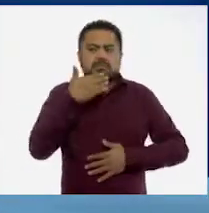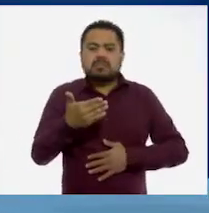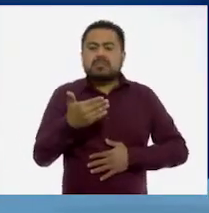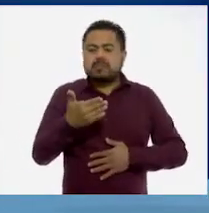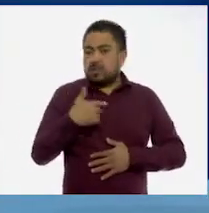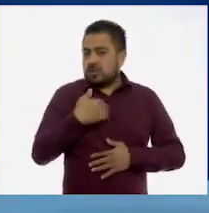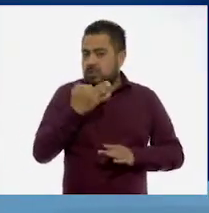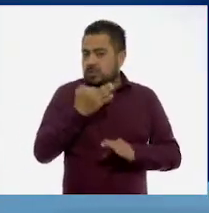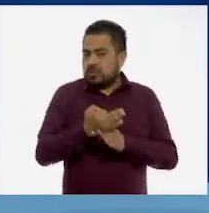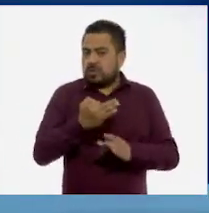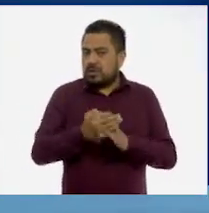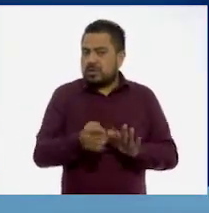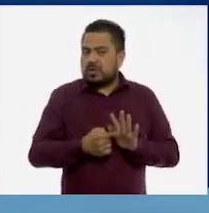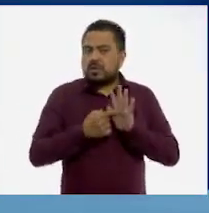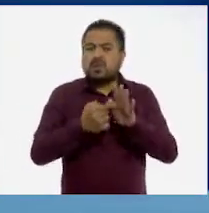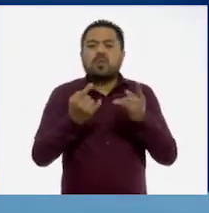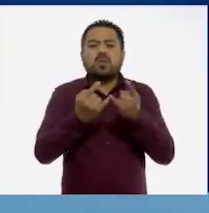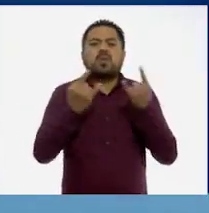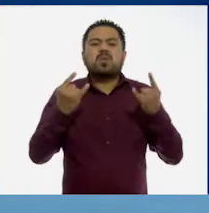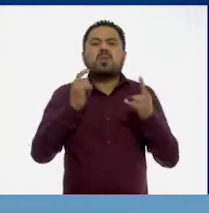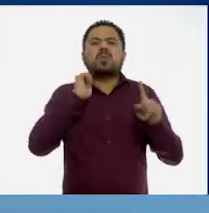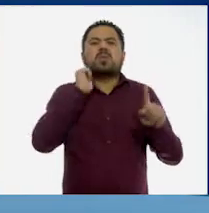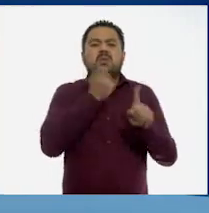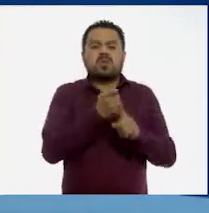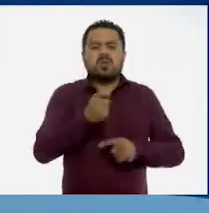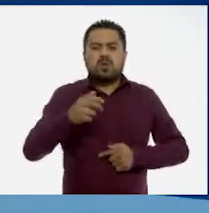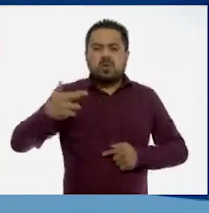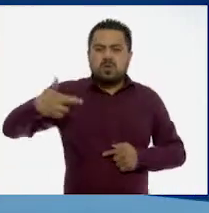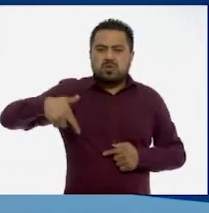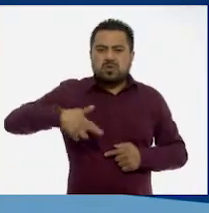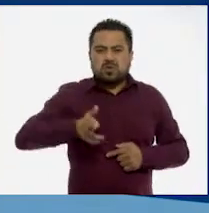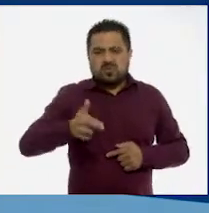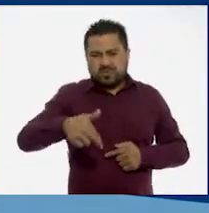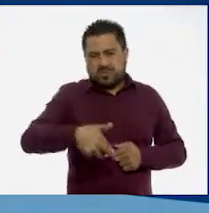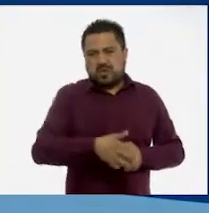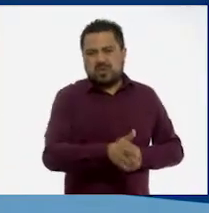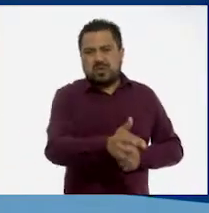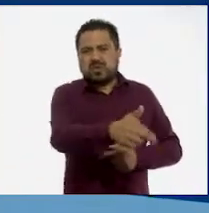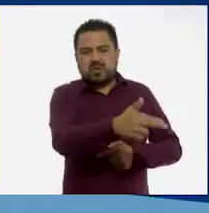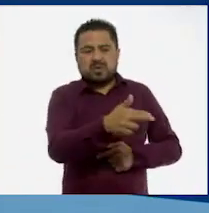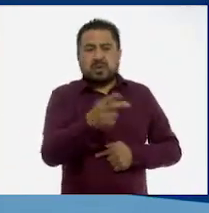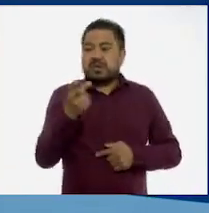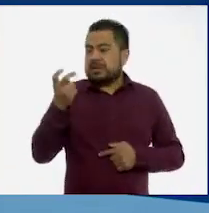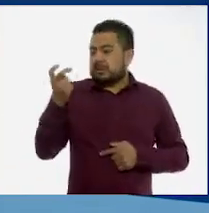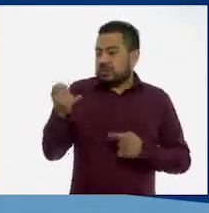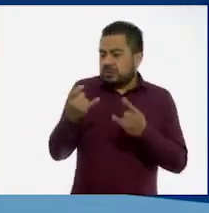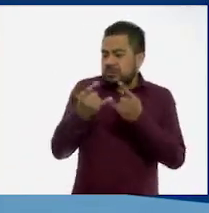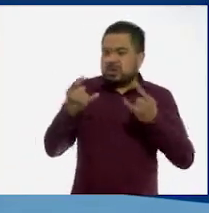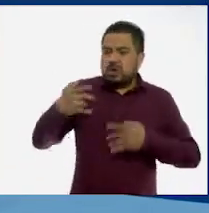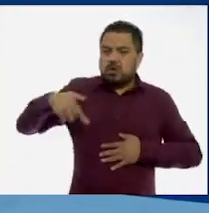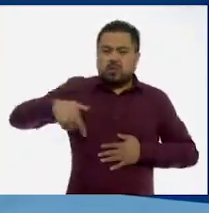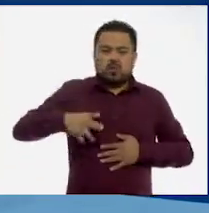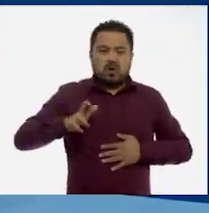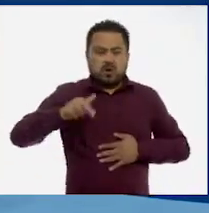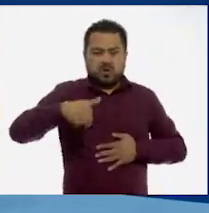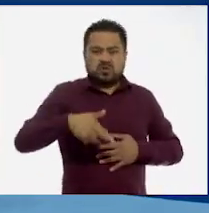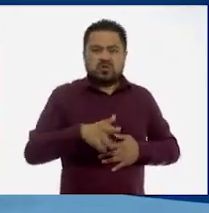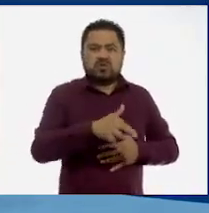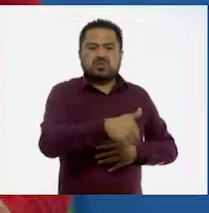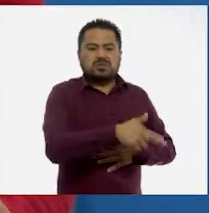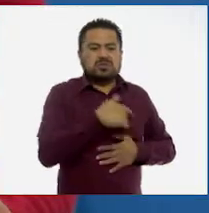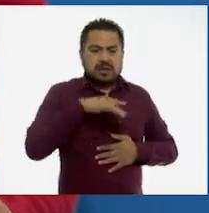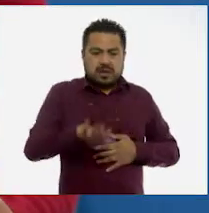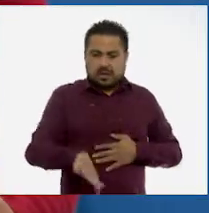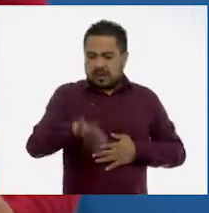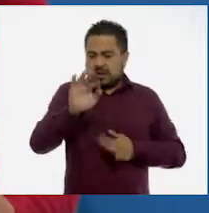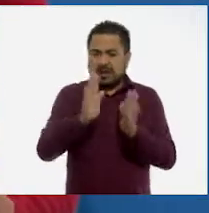les tengo un cuento que se llama La Rumorosa. Y precisamente ese cuento de La Rumorosa lo tomé de